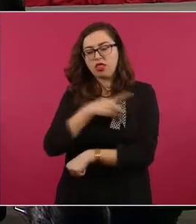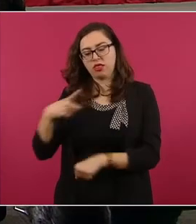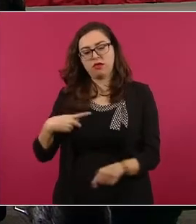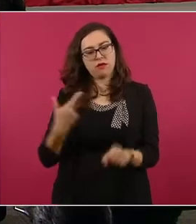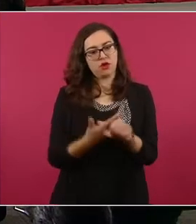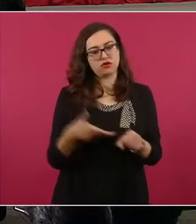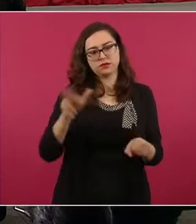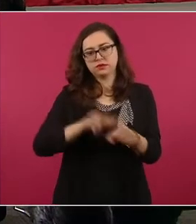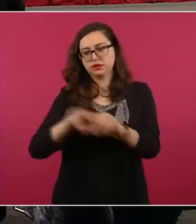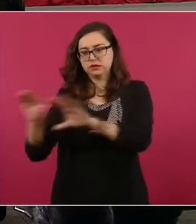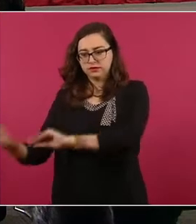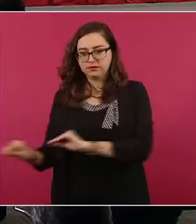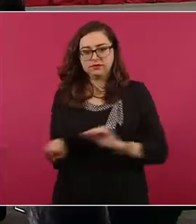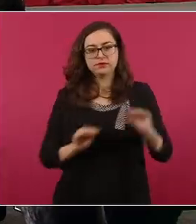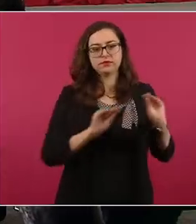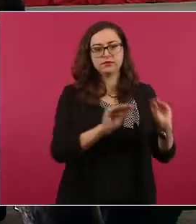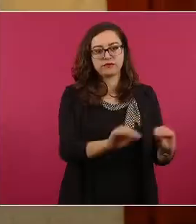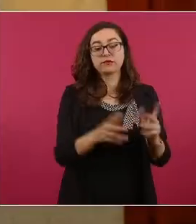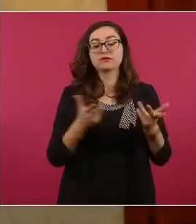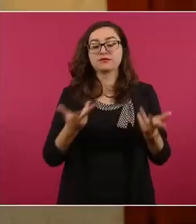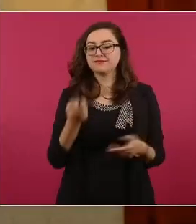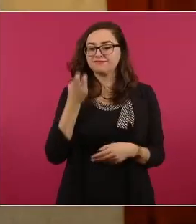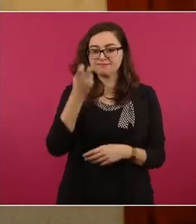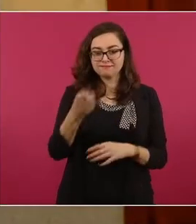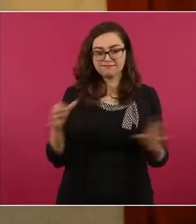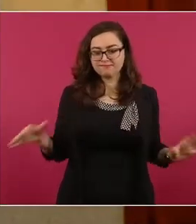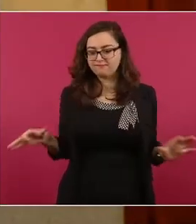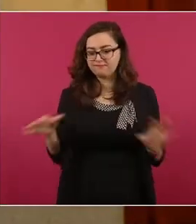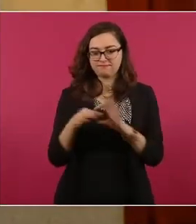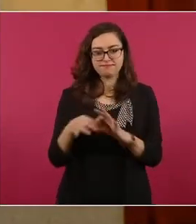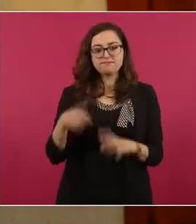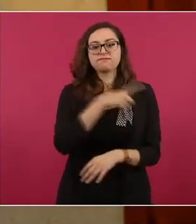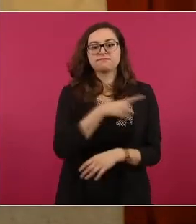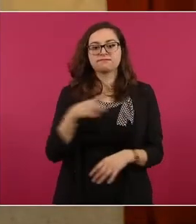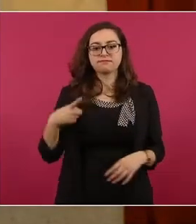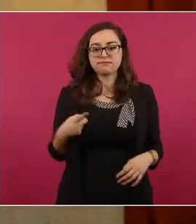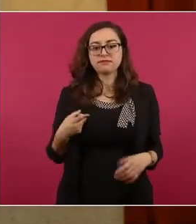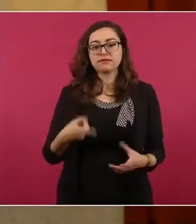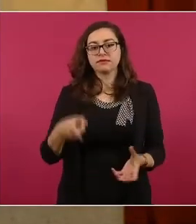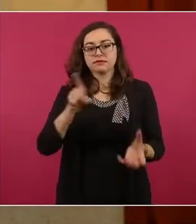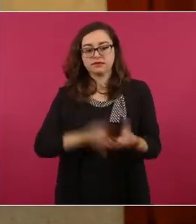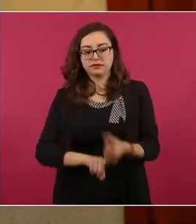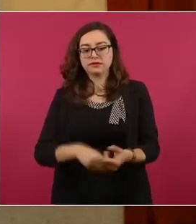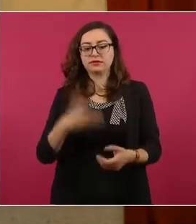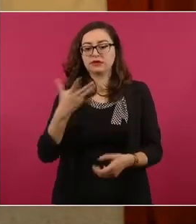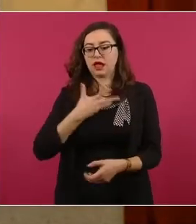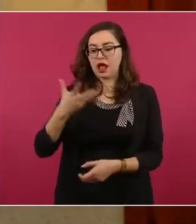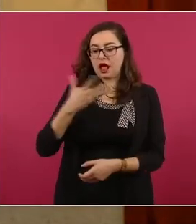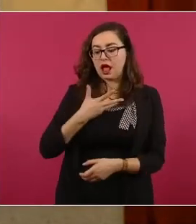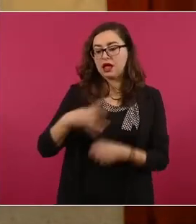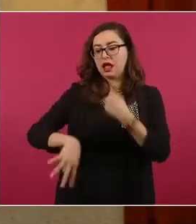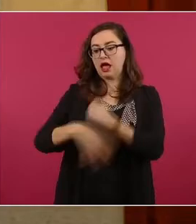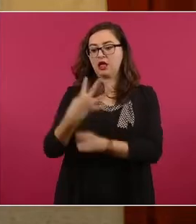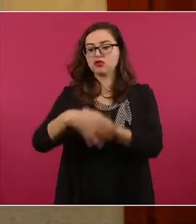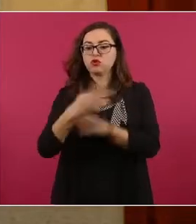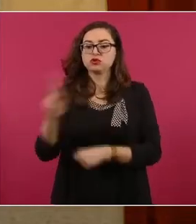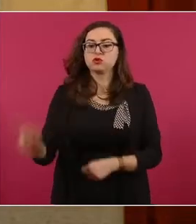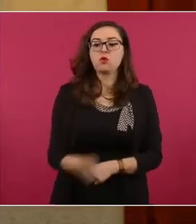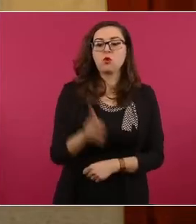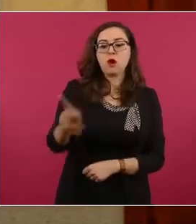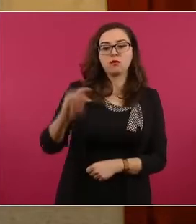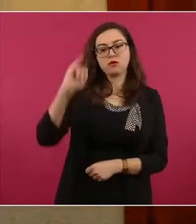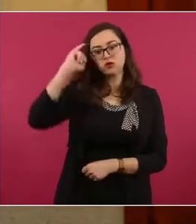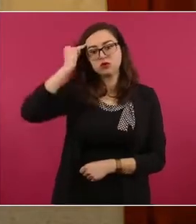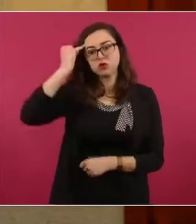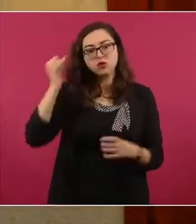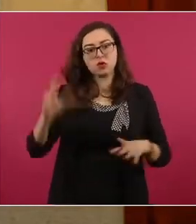público de investigación de CONACYT, el CIESAS, que coordina un trabajo con 180 parteras en 14 pueblos originarios